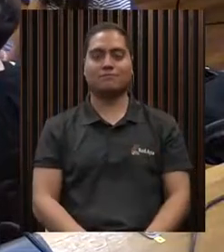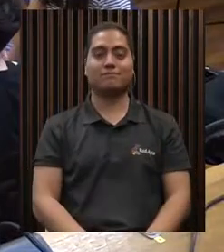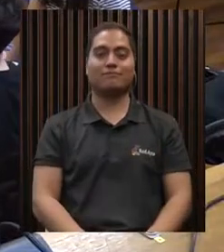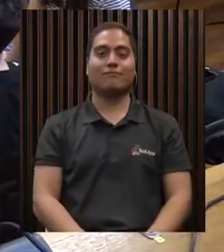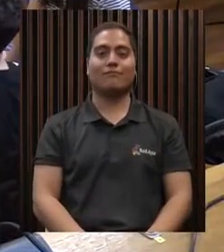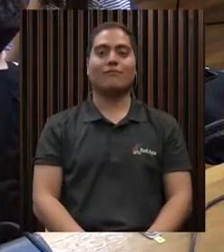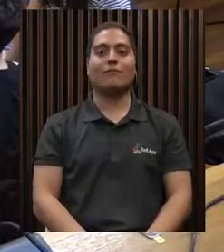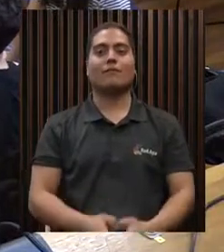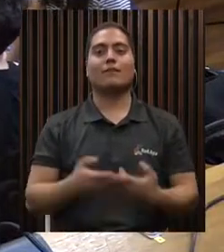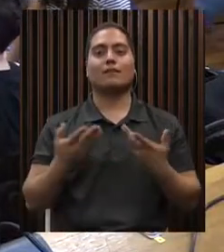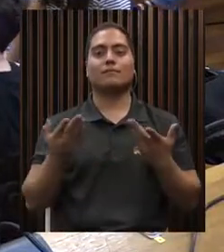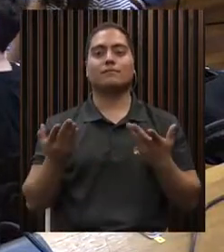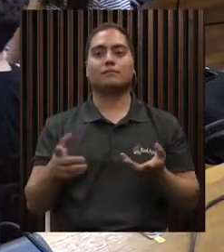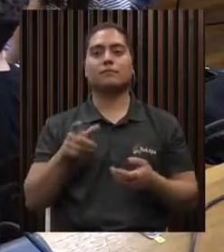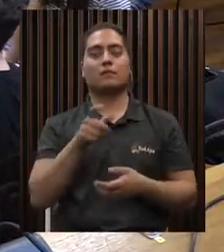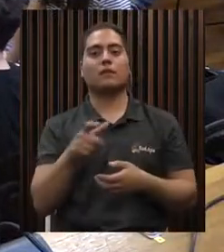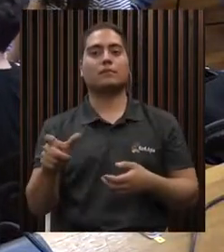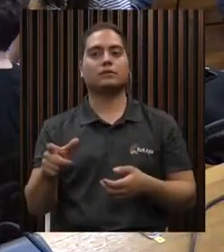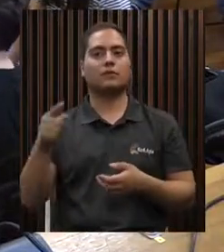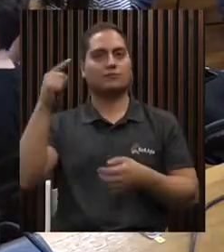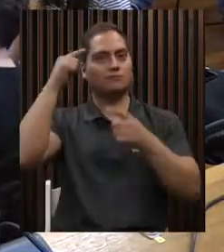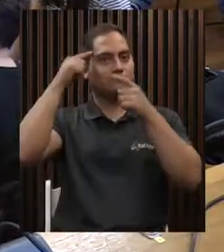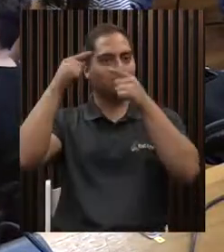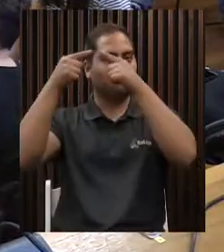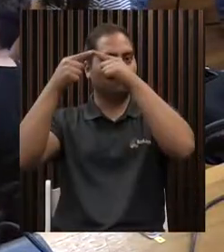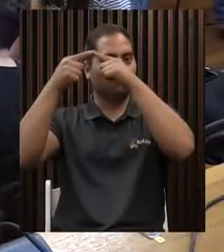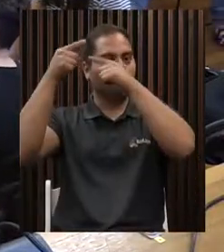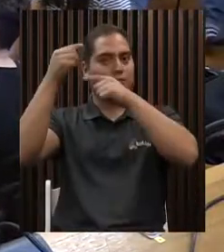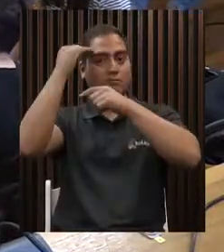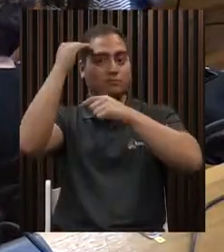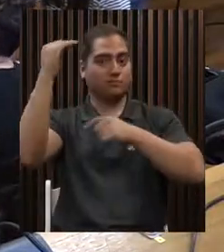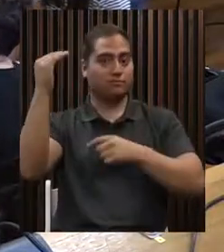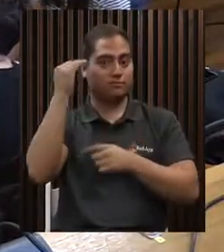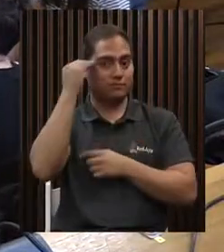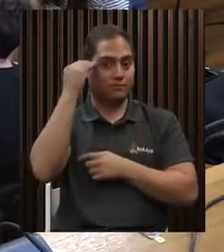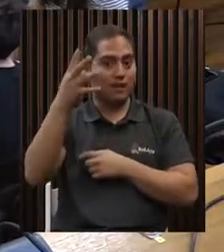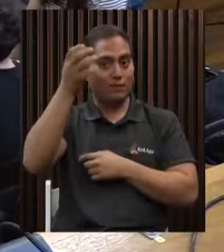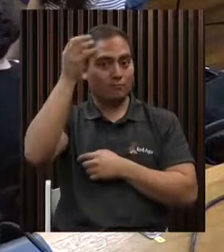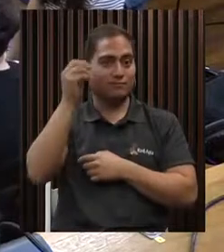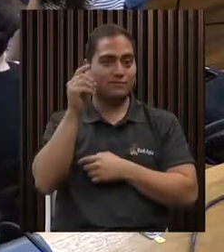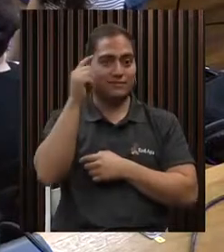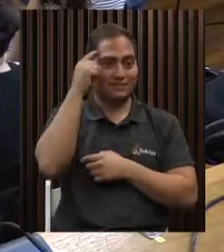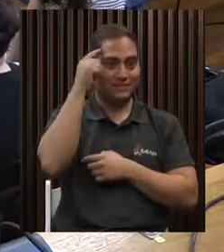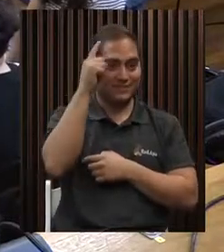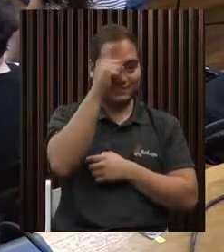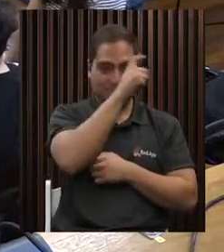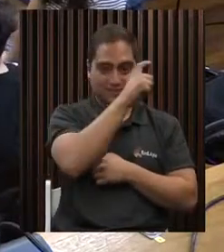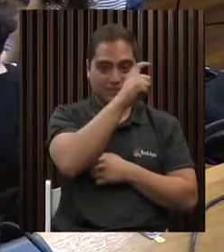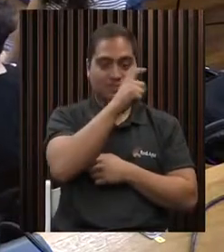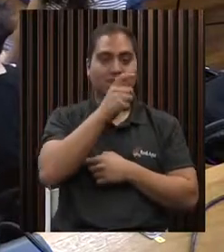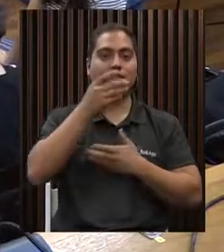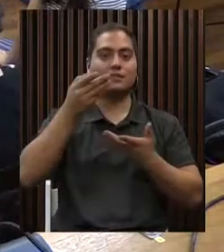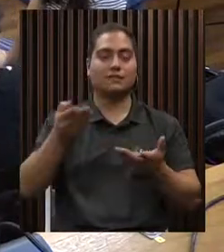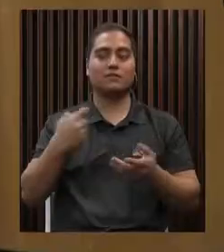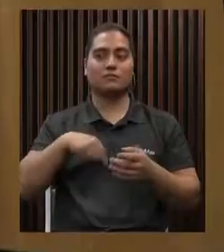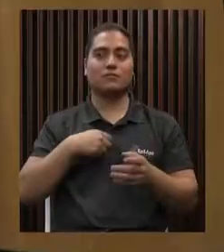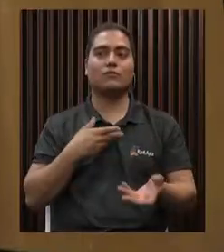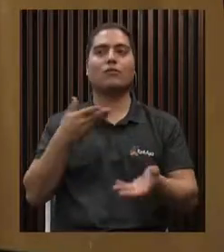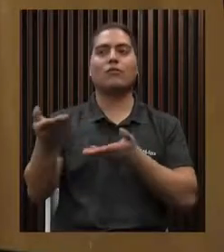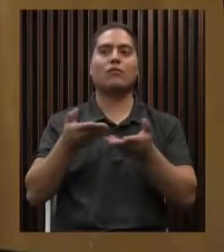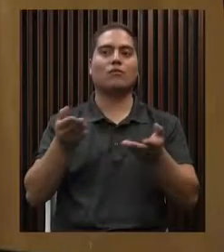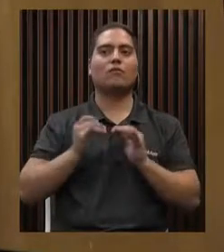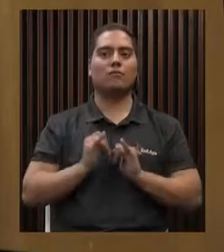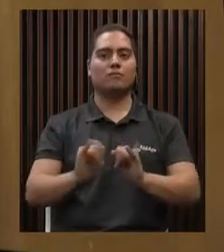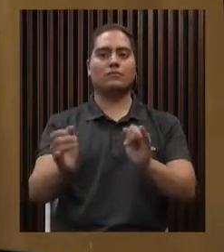Las personas con un impedimento intelectual o de aprendizaje, ¿qué necesitan ellos en este espacio? ¿Cómo vamos a compartir información con